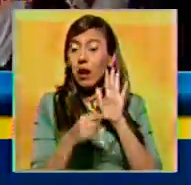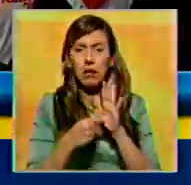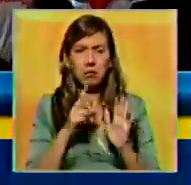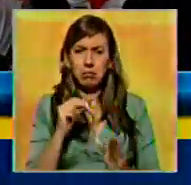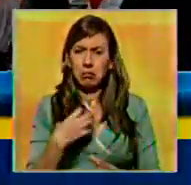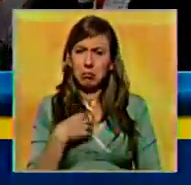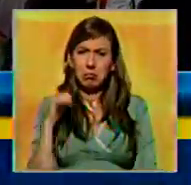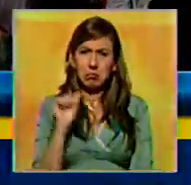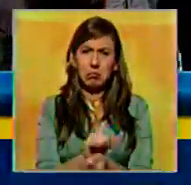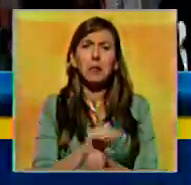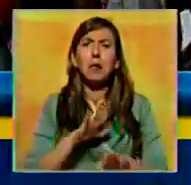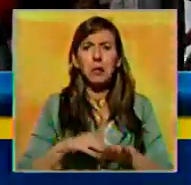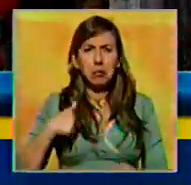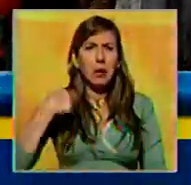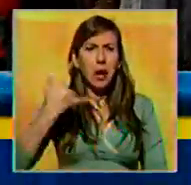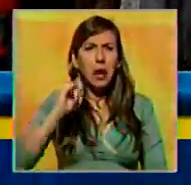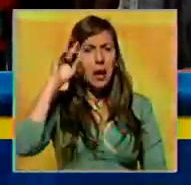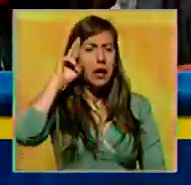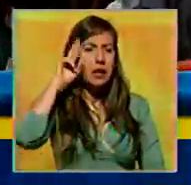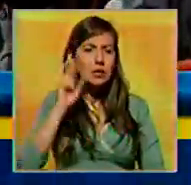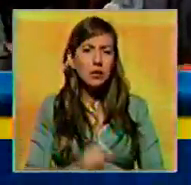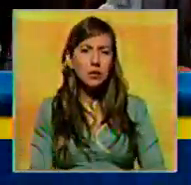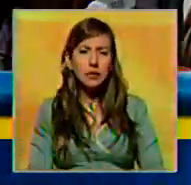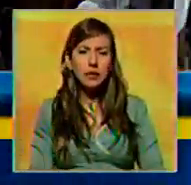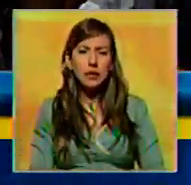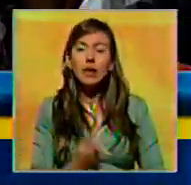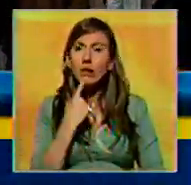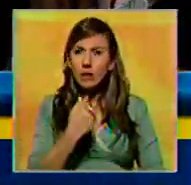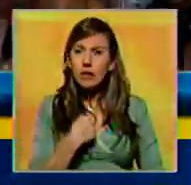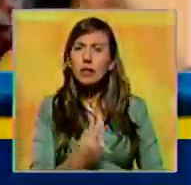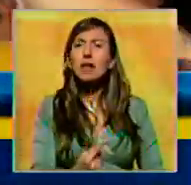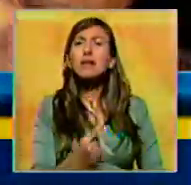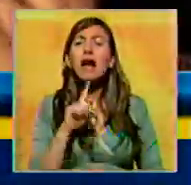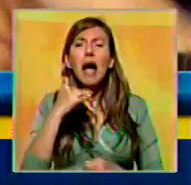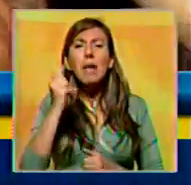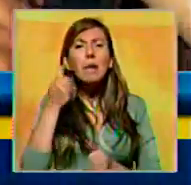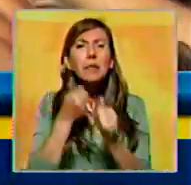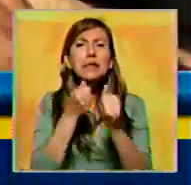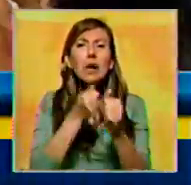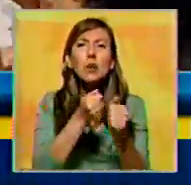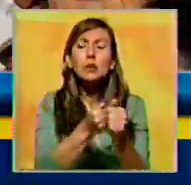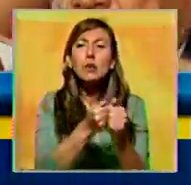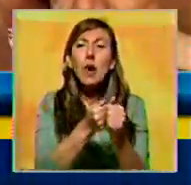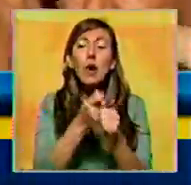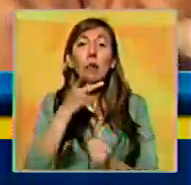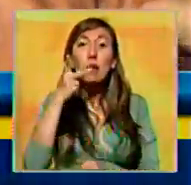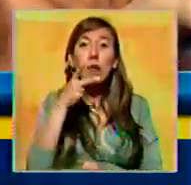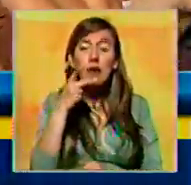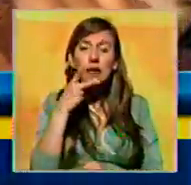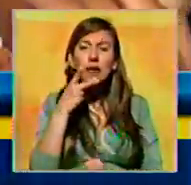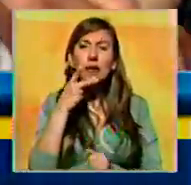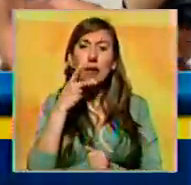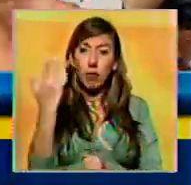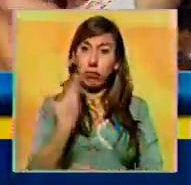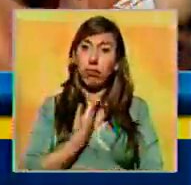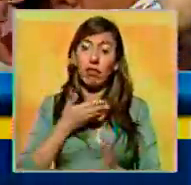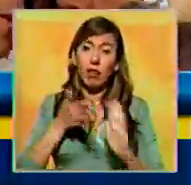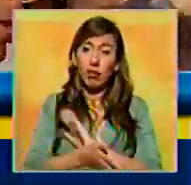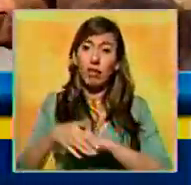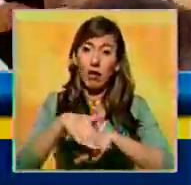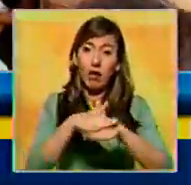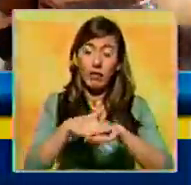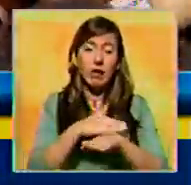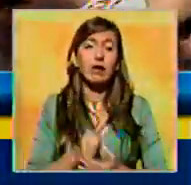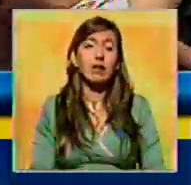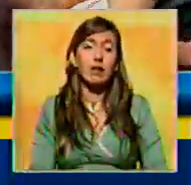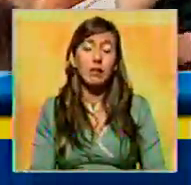asegura le asiste la razón Indicó que se encuentra en medio de una persecución política que a su juicio es un atropello del gobierno exigió a